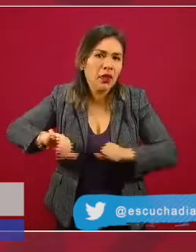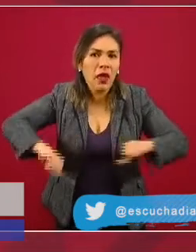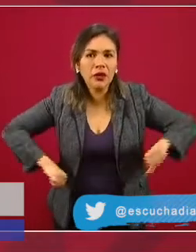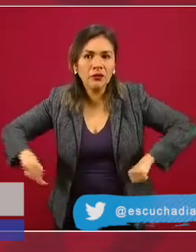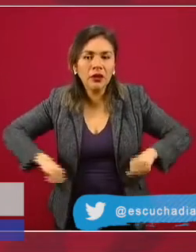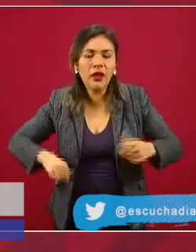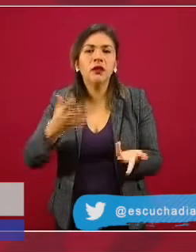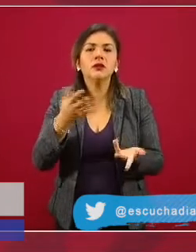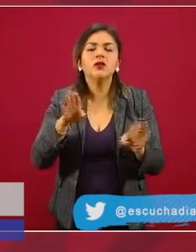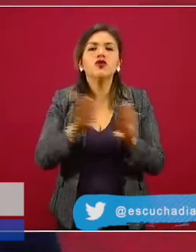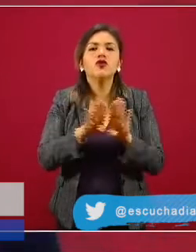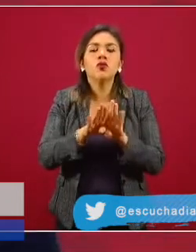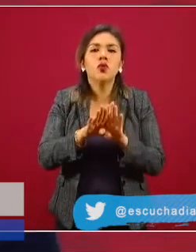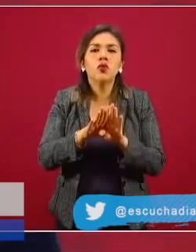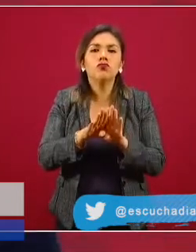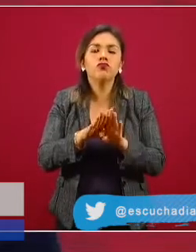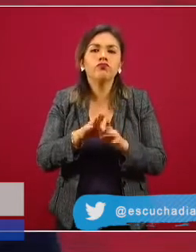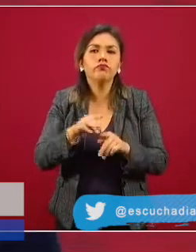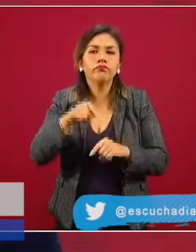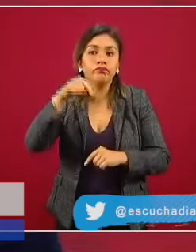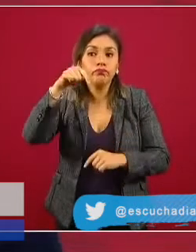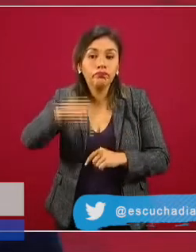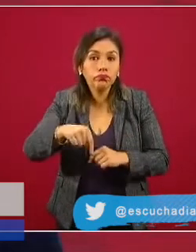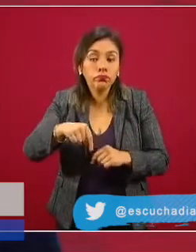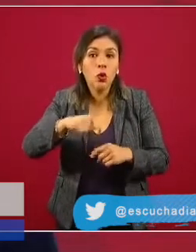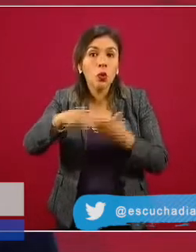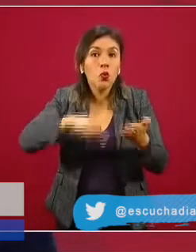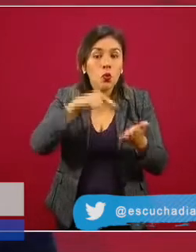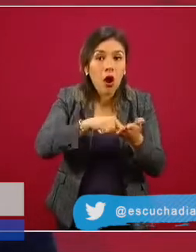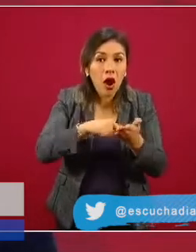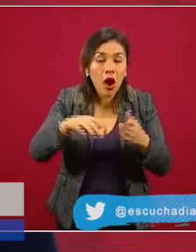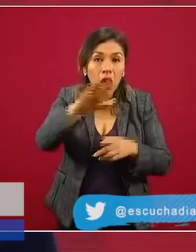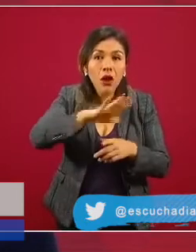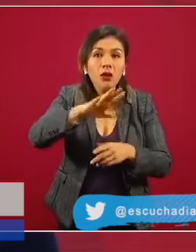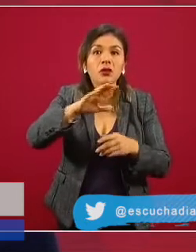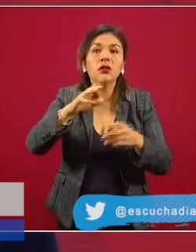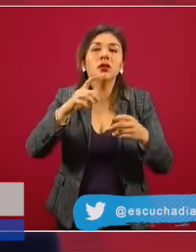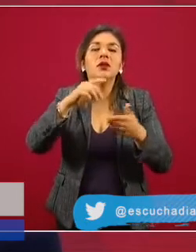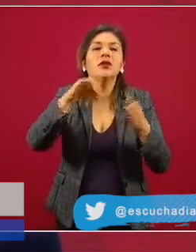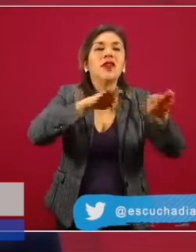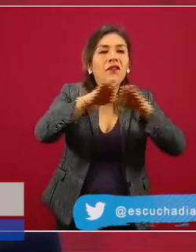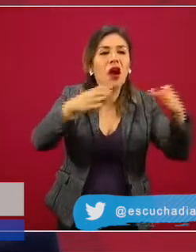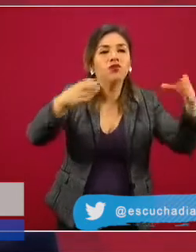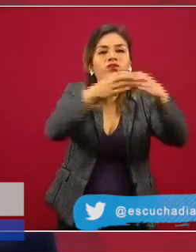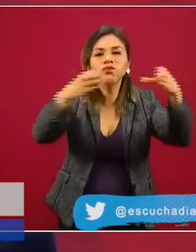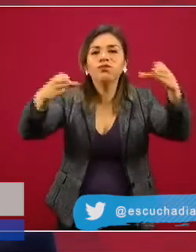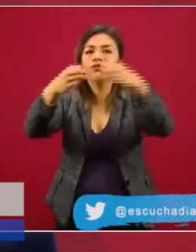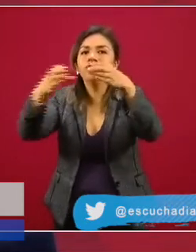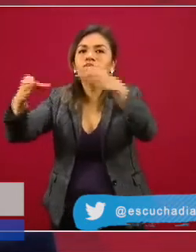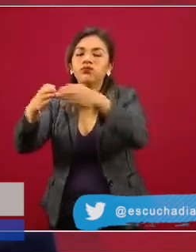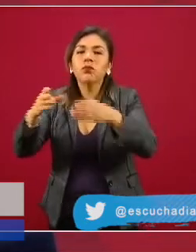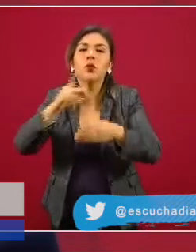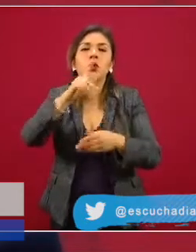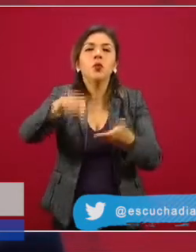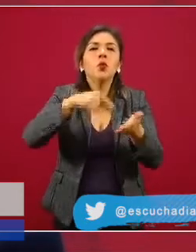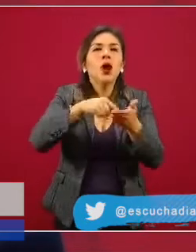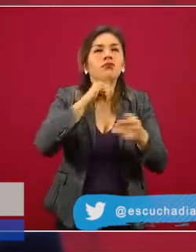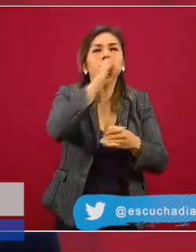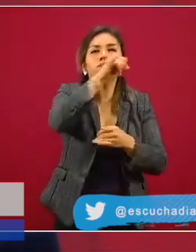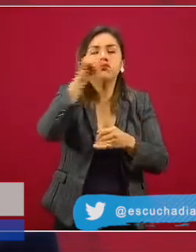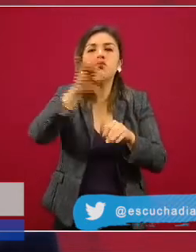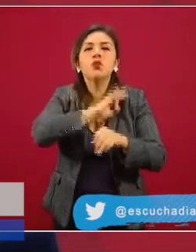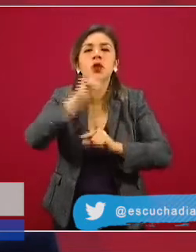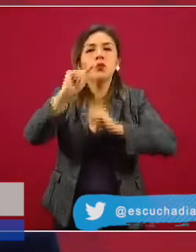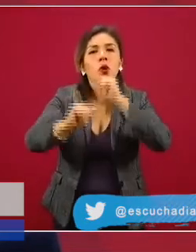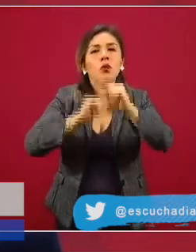Carlos Salinas de Gortari y fue el que recomendó el aumento de las gasolinas en el país. Sin duda la ideología se contrapone y